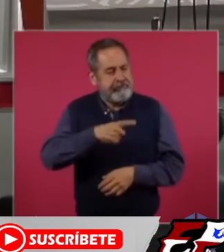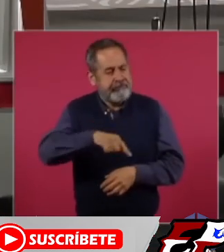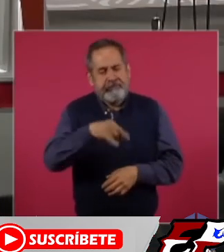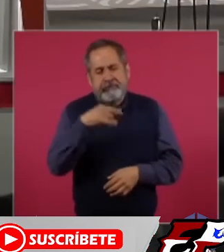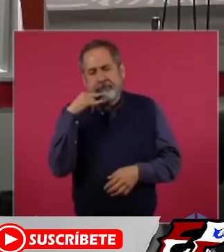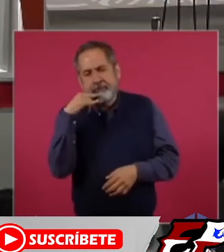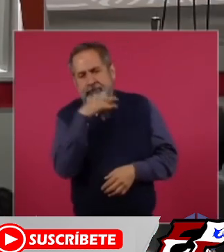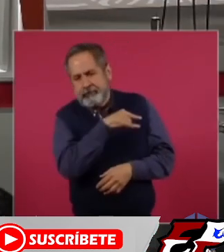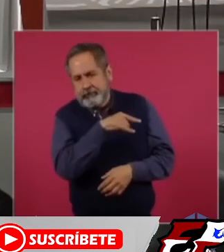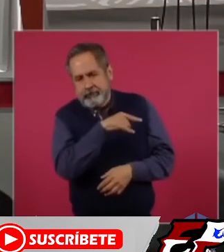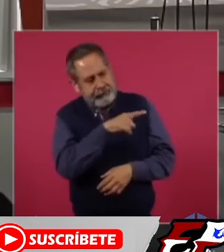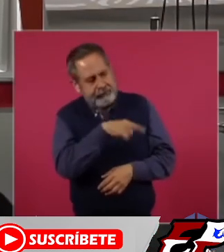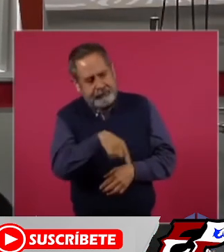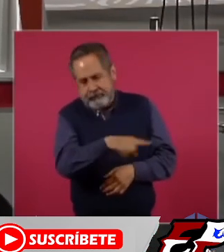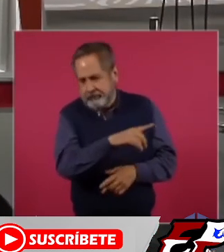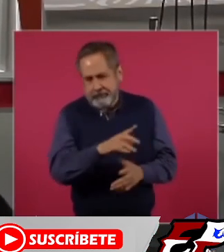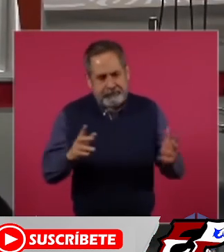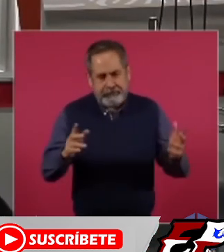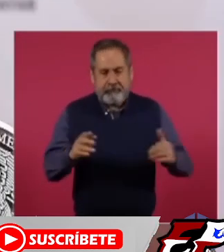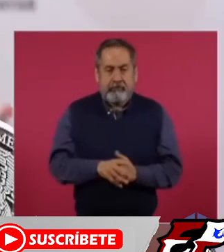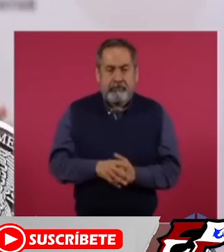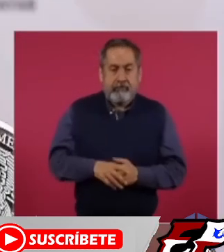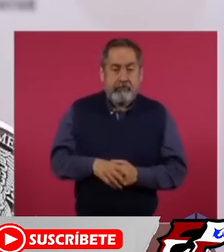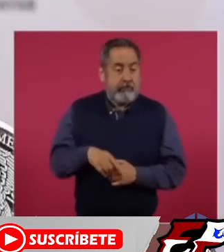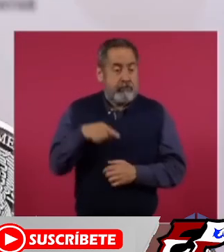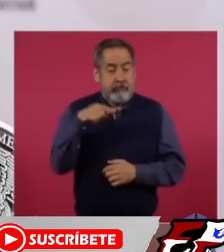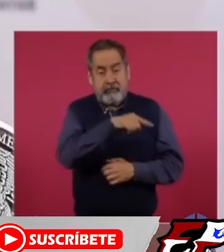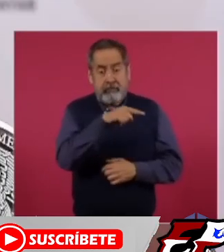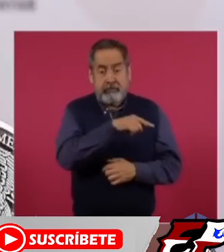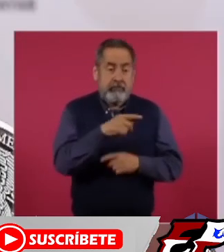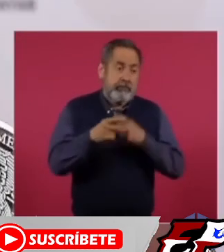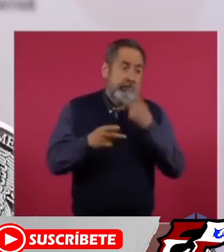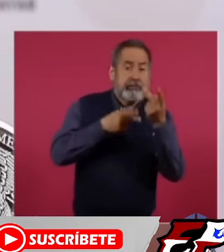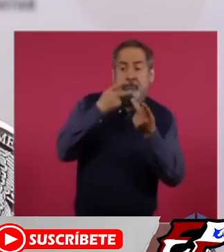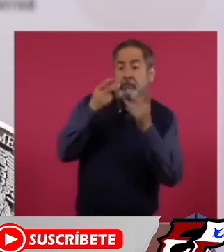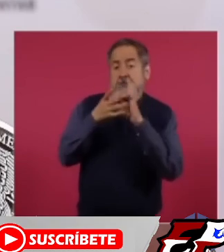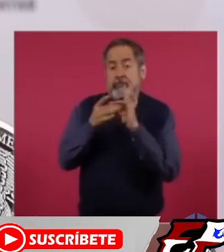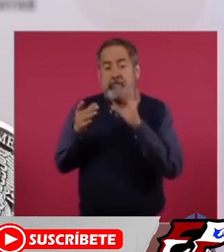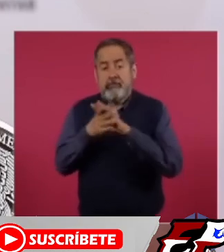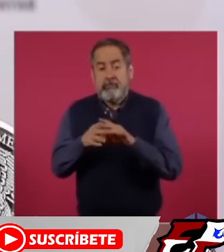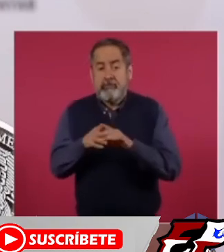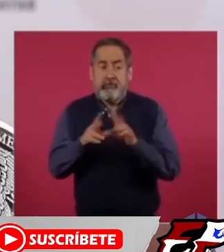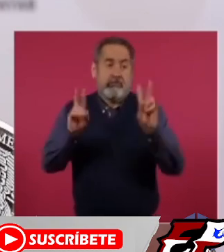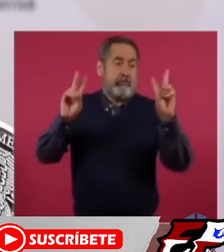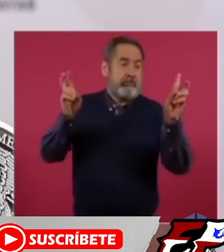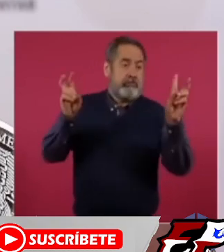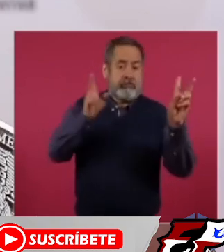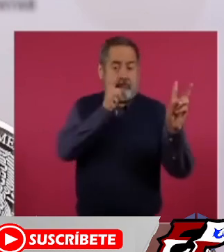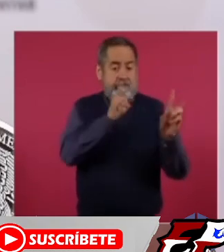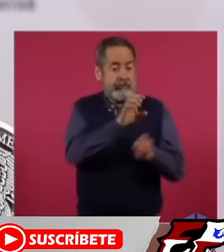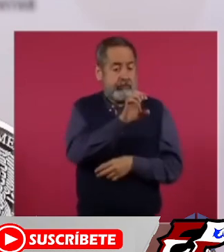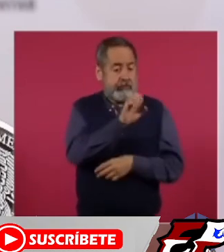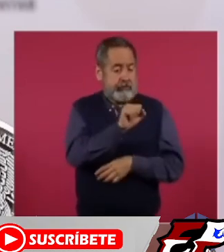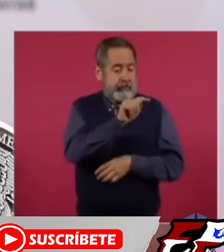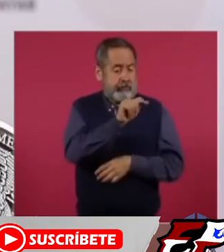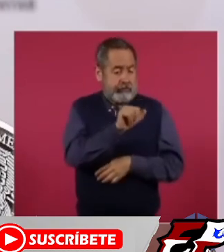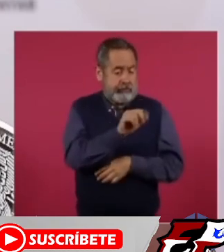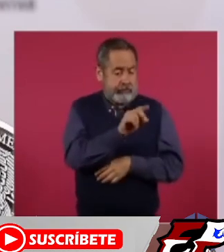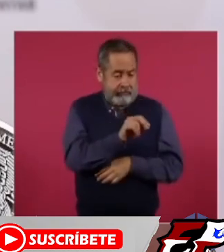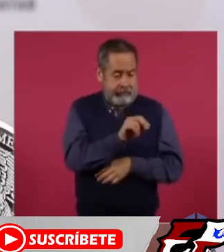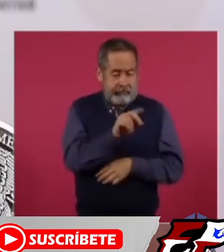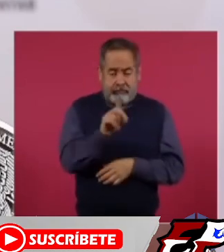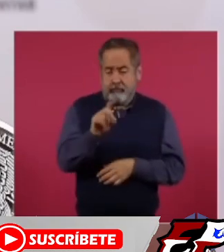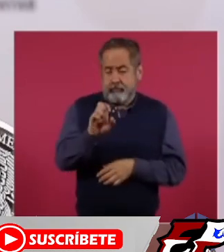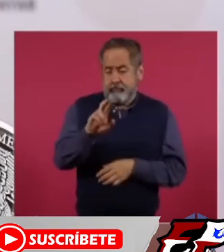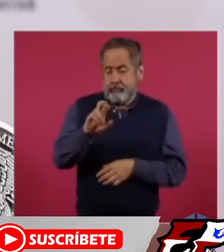porque finalmente, por un lado, se ha utilizado mucho este concepto del Estado de Derecho, ¿no? Escuchamos, incluso por